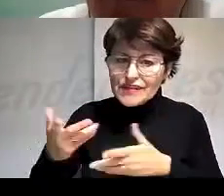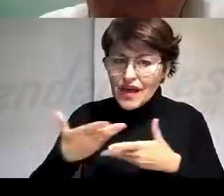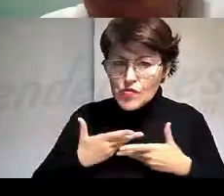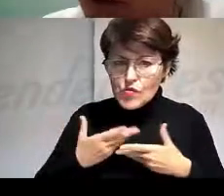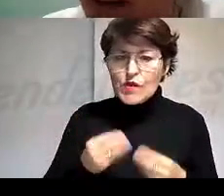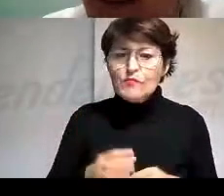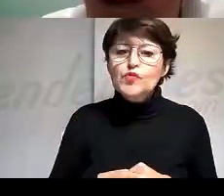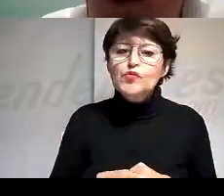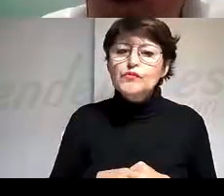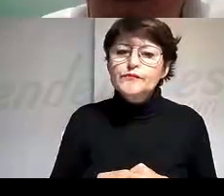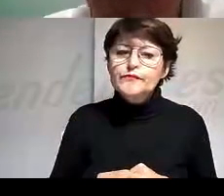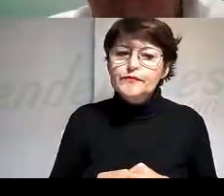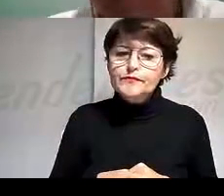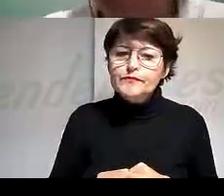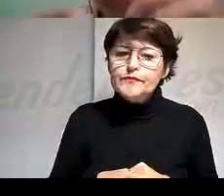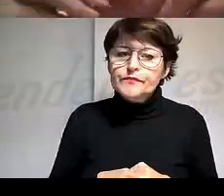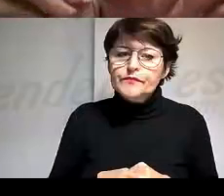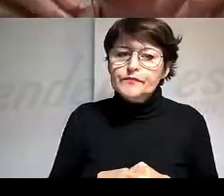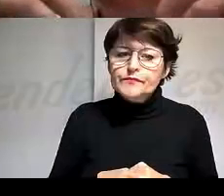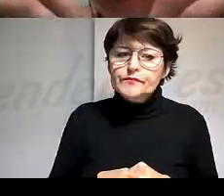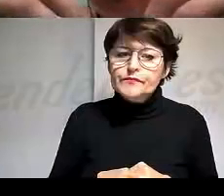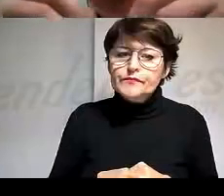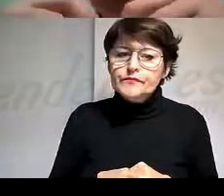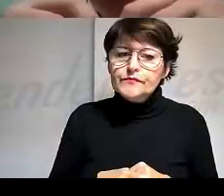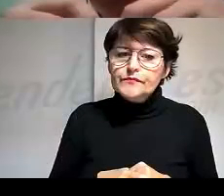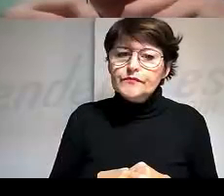ese sentido, distensiones ligamentosas, es decir, cualquier